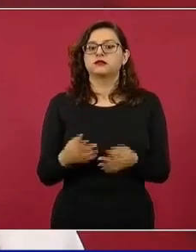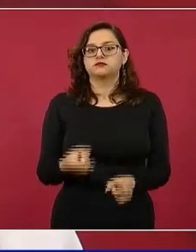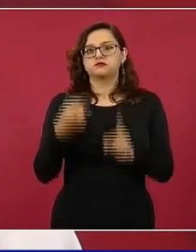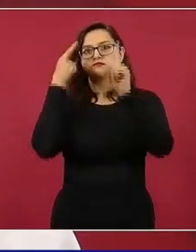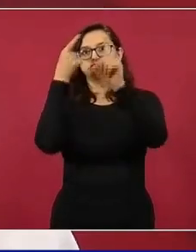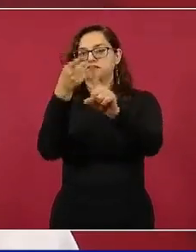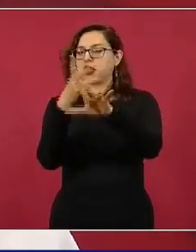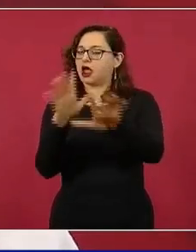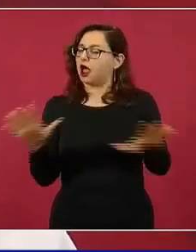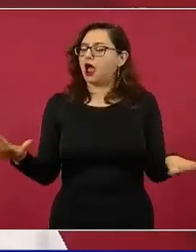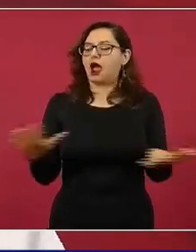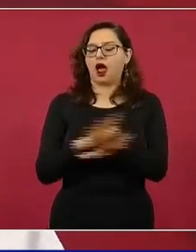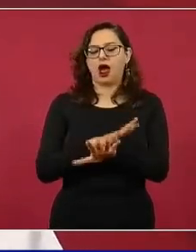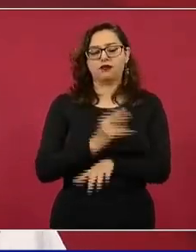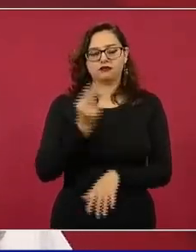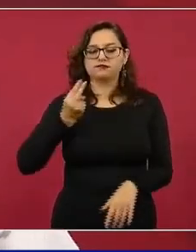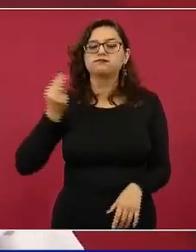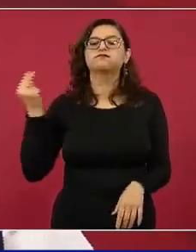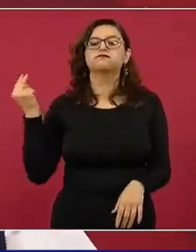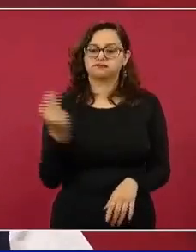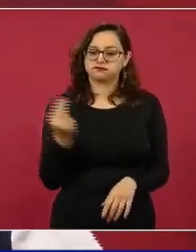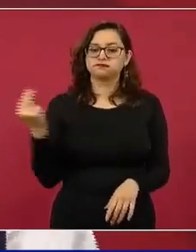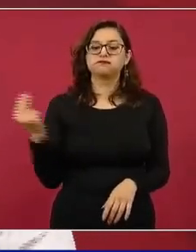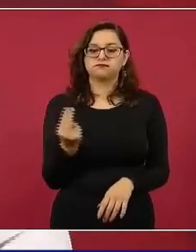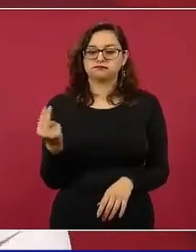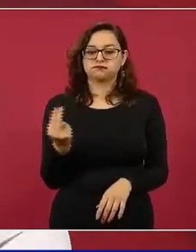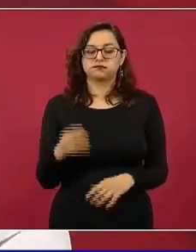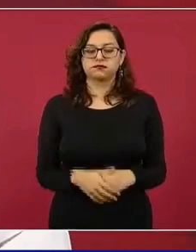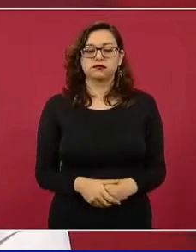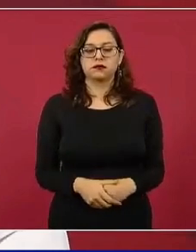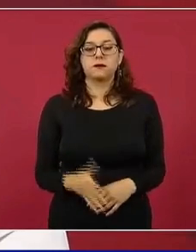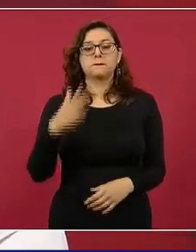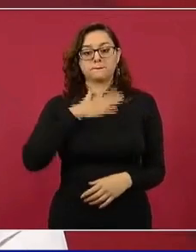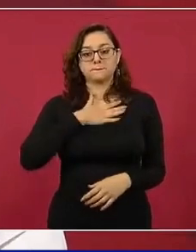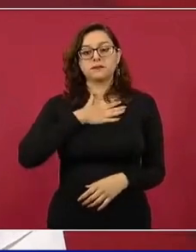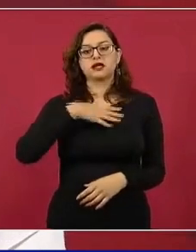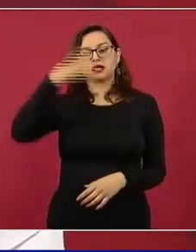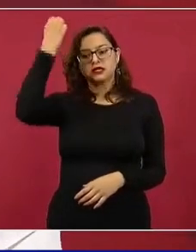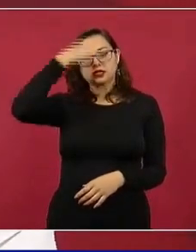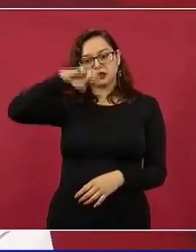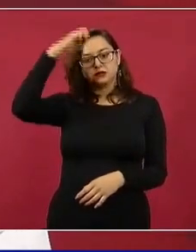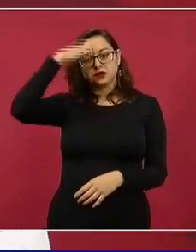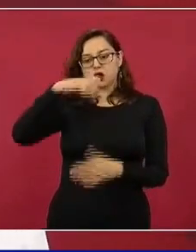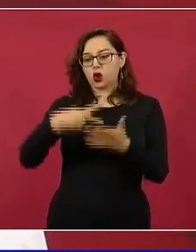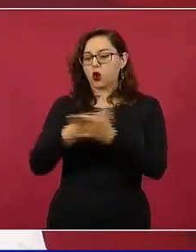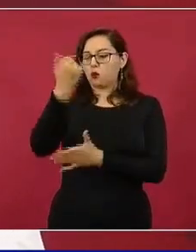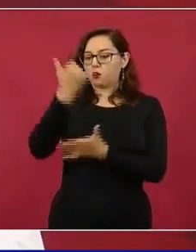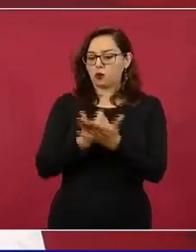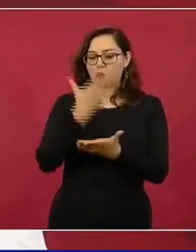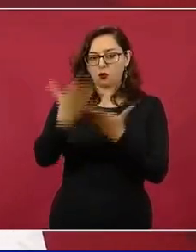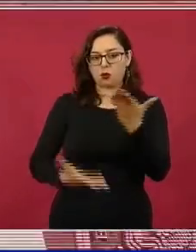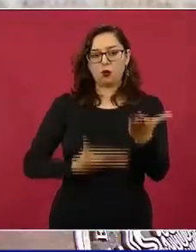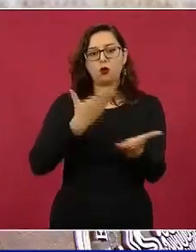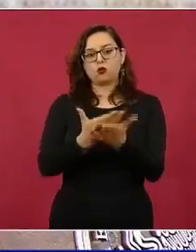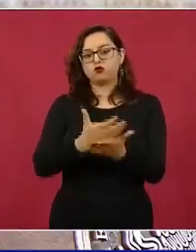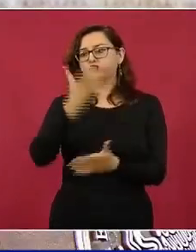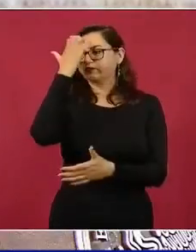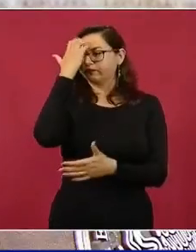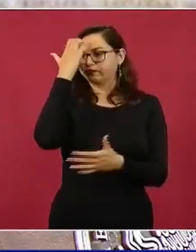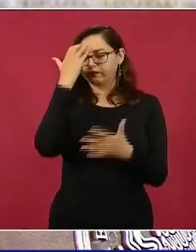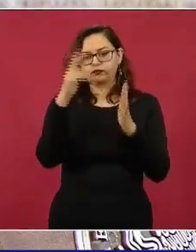gran organización sindical. Tengo la experiencia, tengo proyecto, los conocimientos, reúno